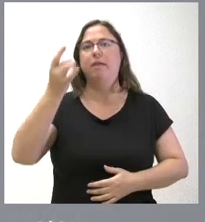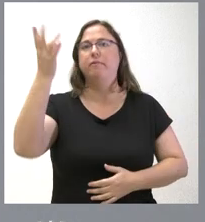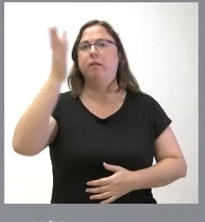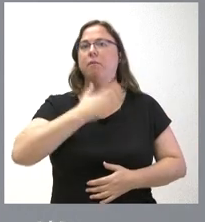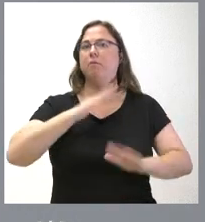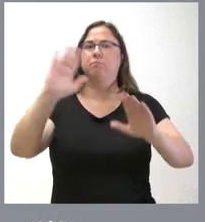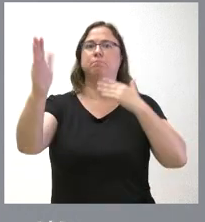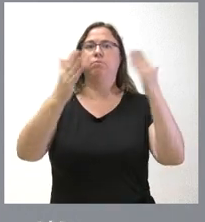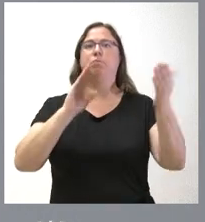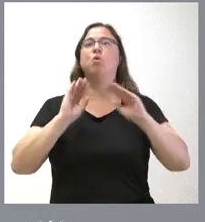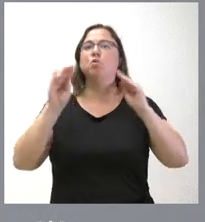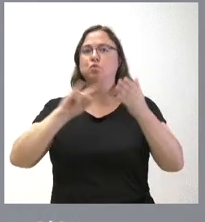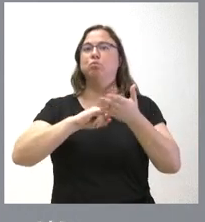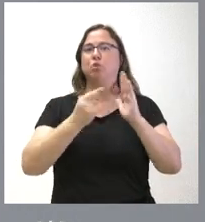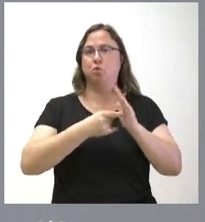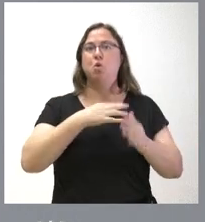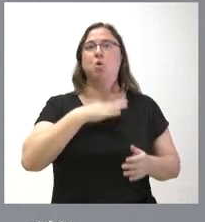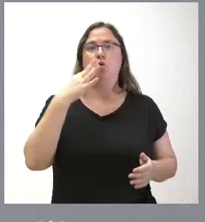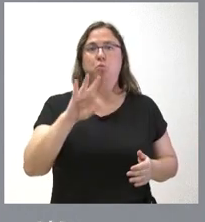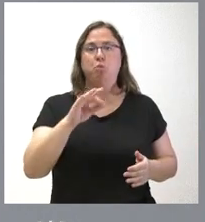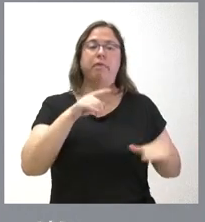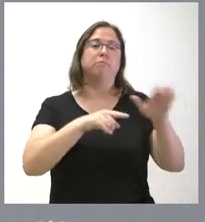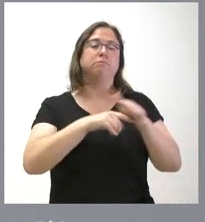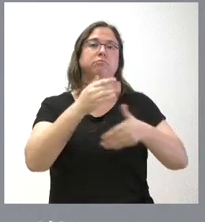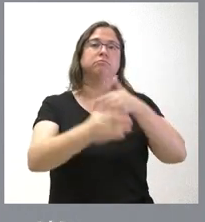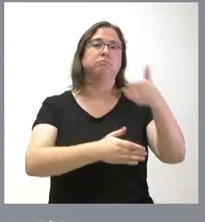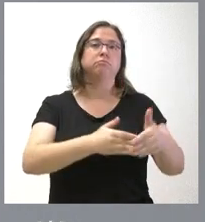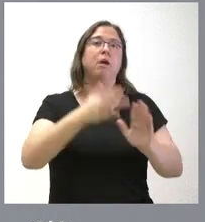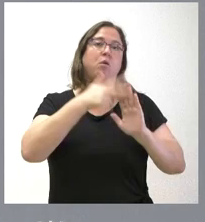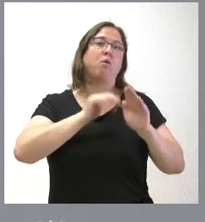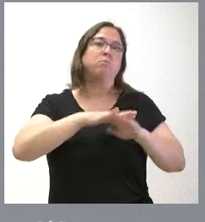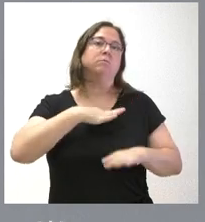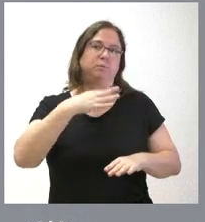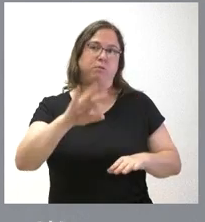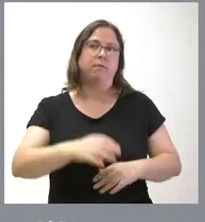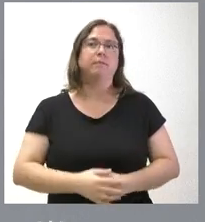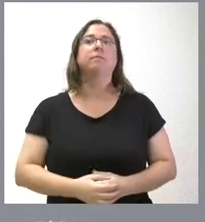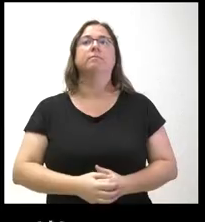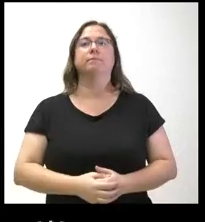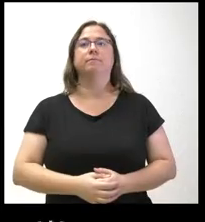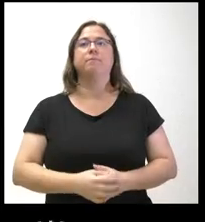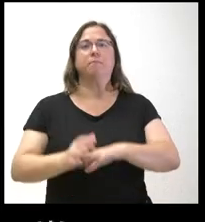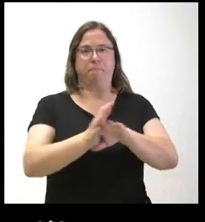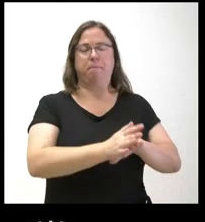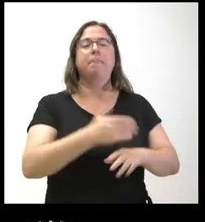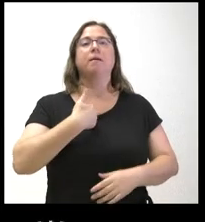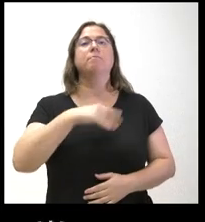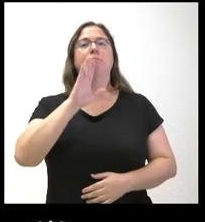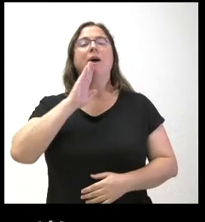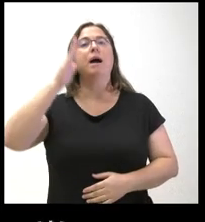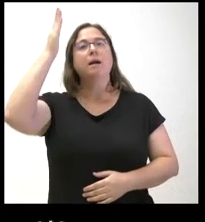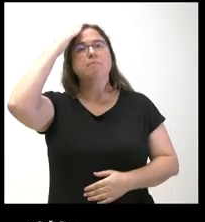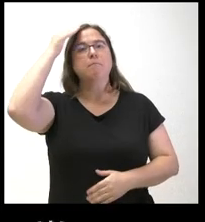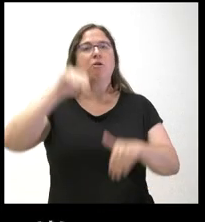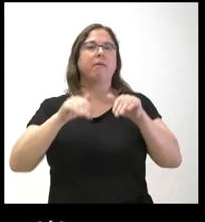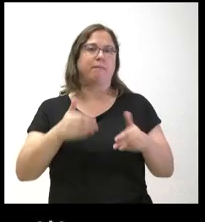presentar sus propios proyectos iniciativas y fueran tramitados conforme a la normativa vigente volviendo al tema de la memoria democrática